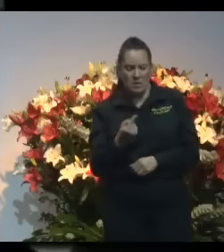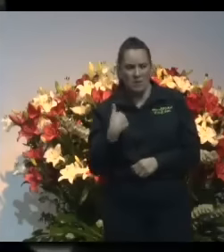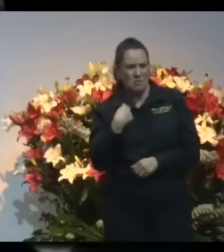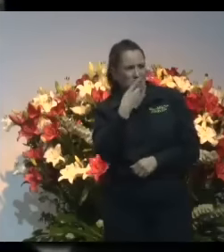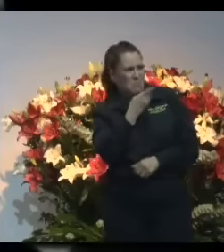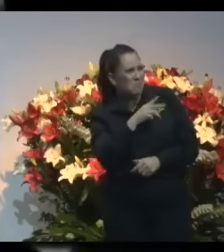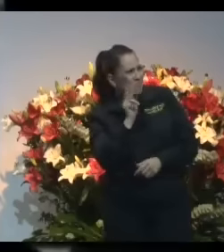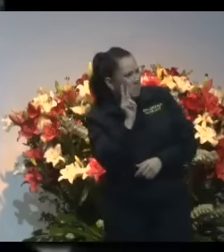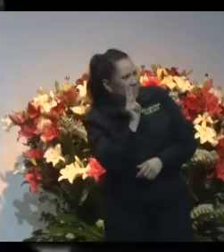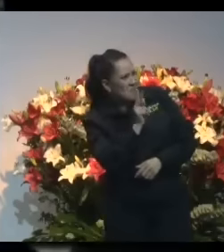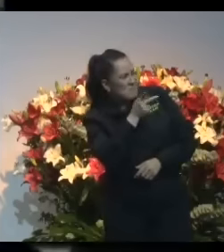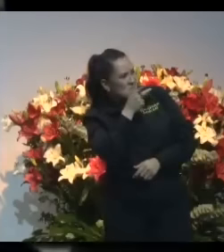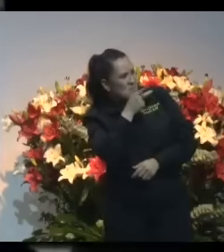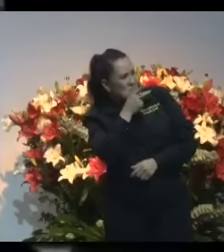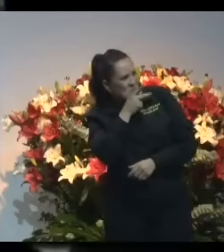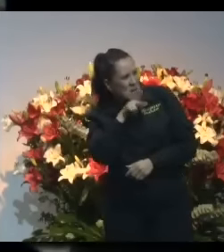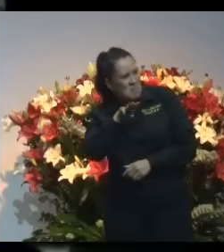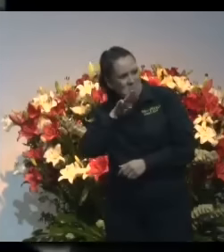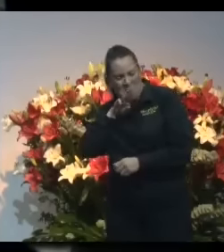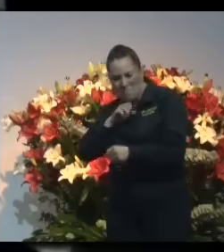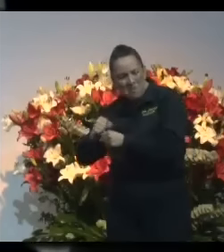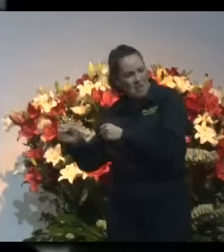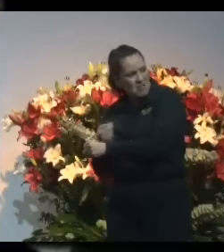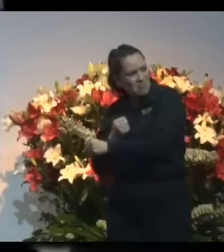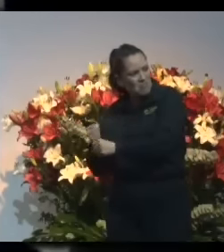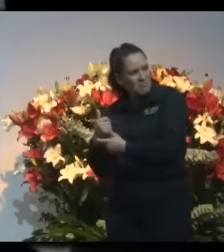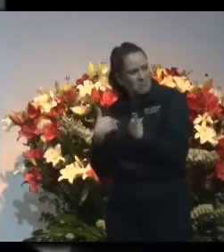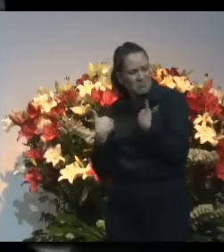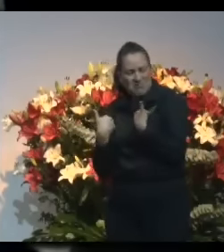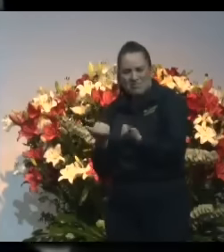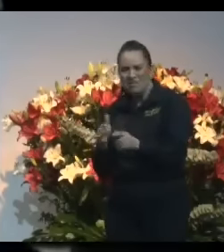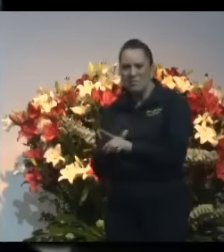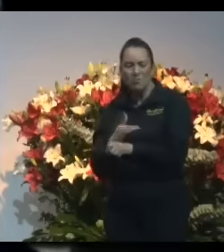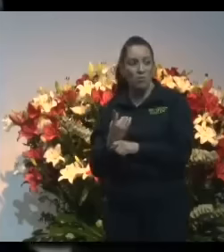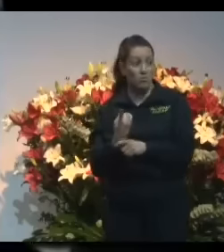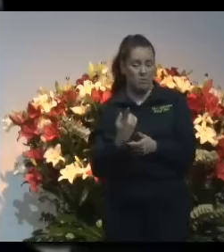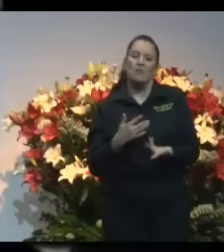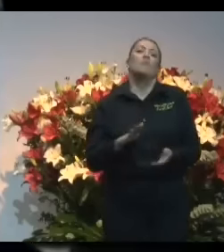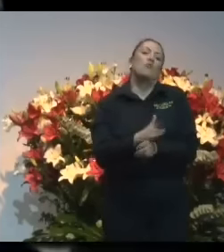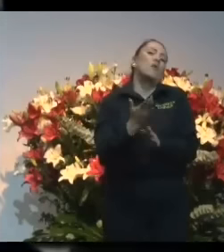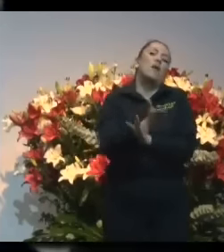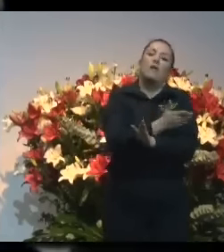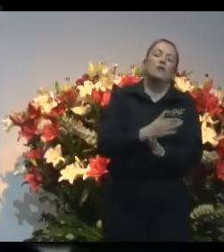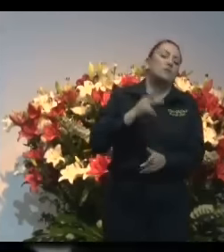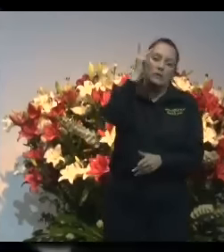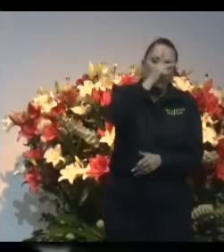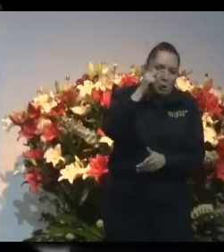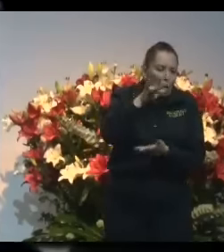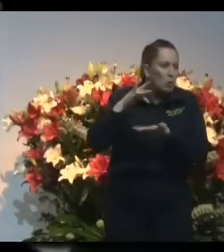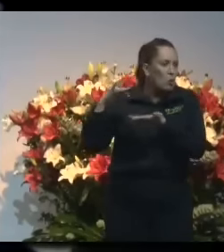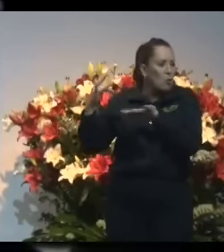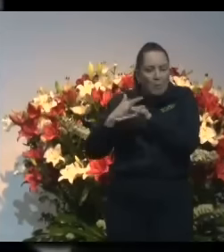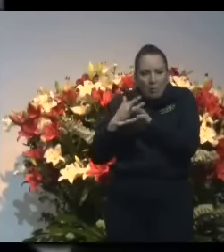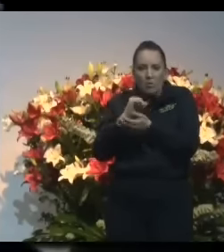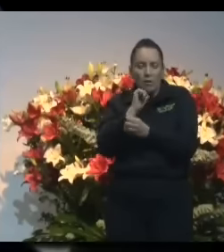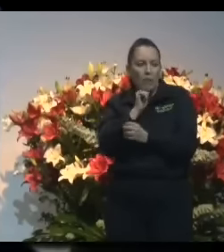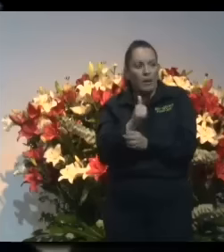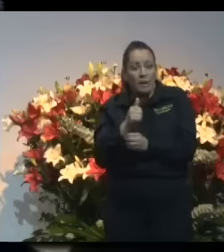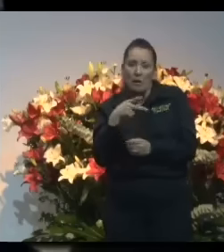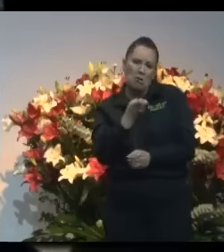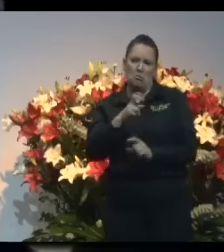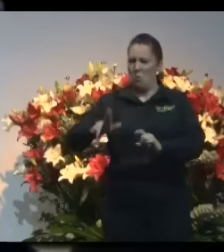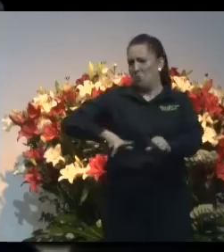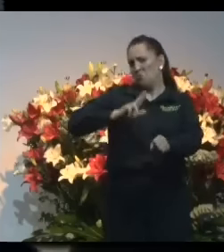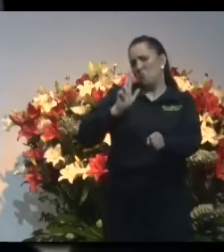sea, yo no lo comprendía, pero pues obviamente no había ni un psicólogo ni un apoyo y se veía como algo normal ser